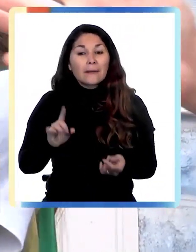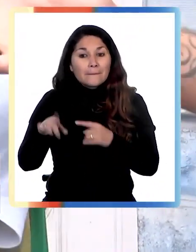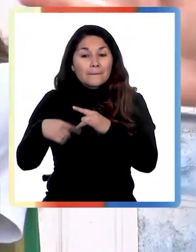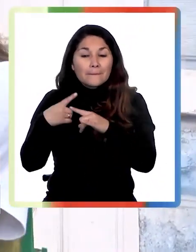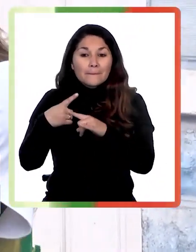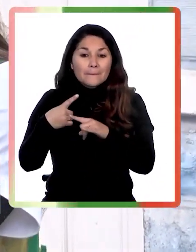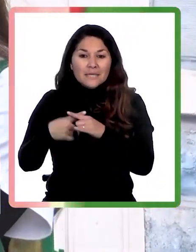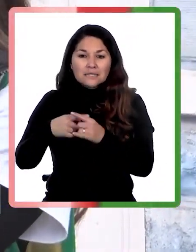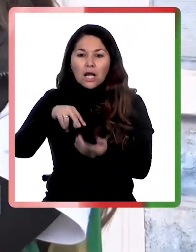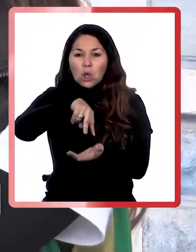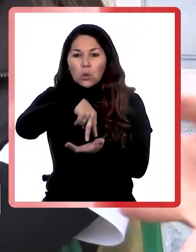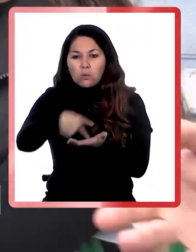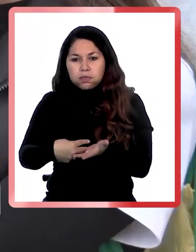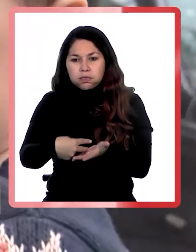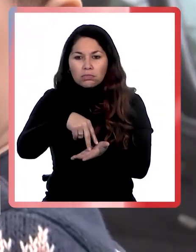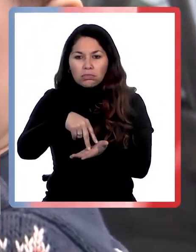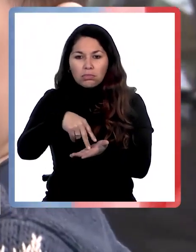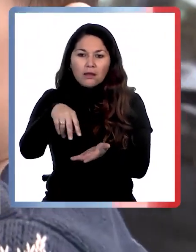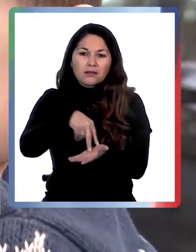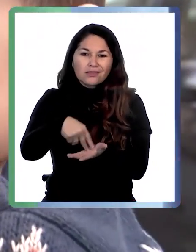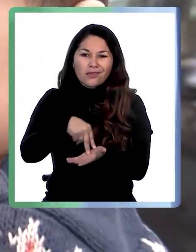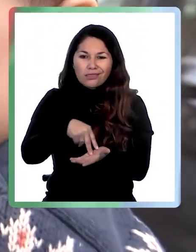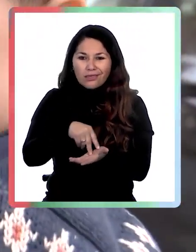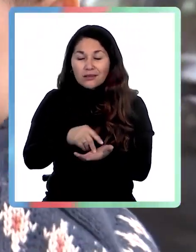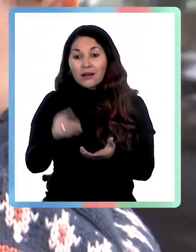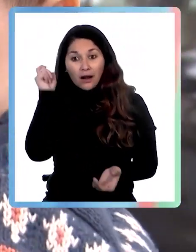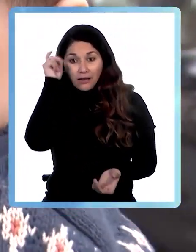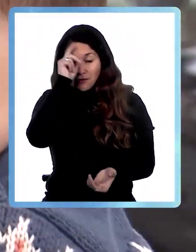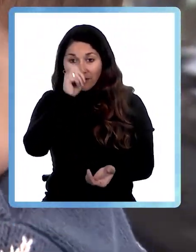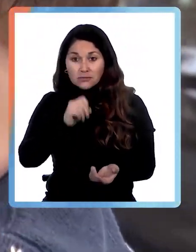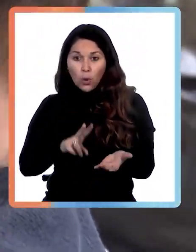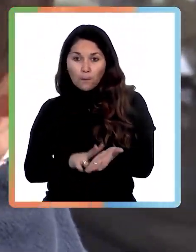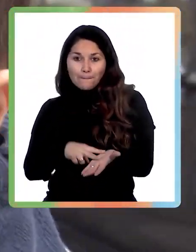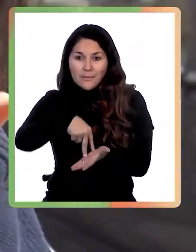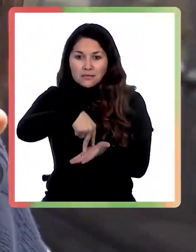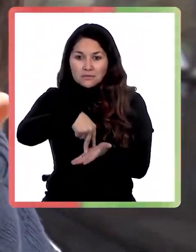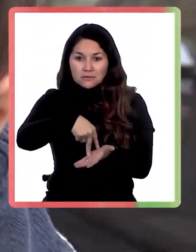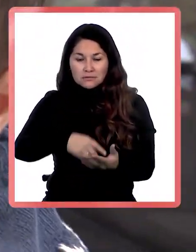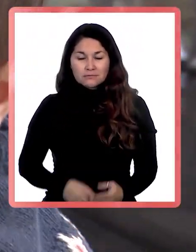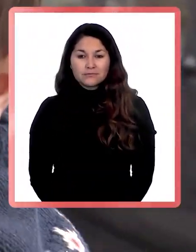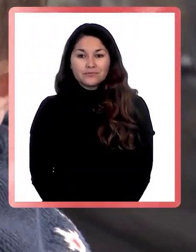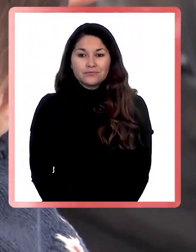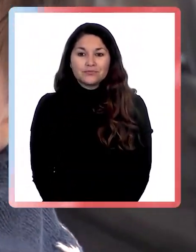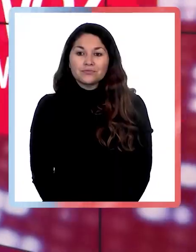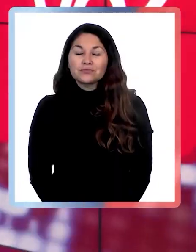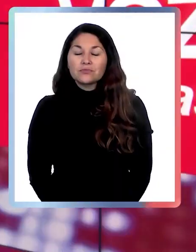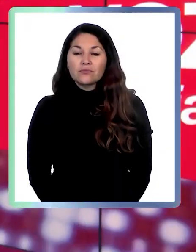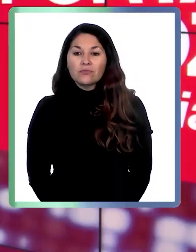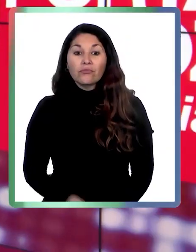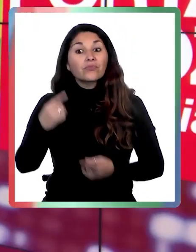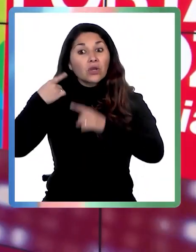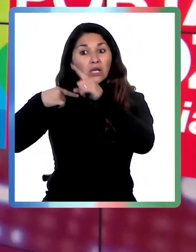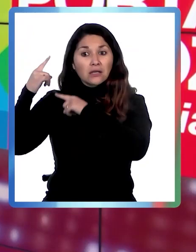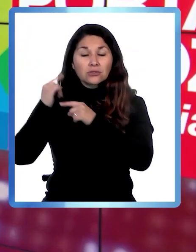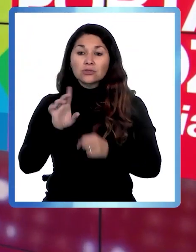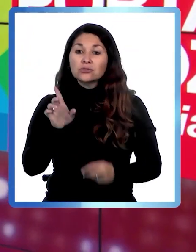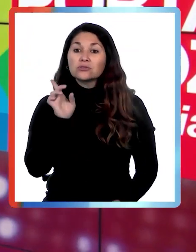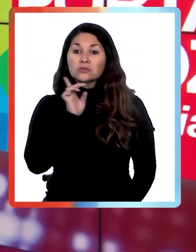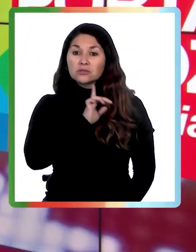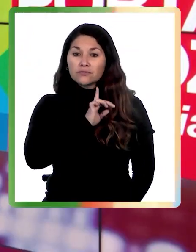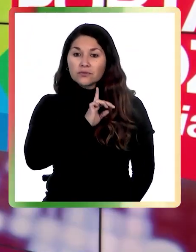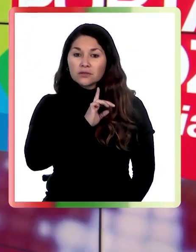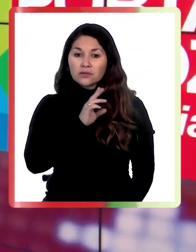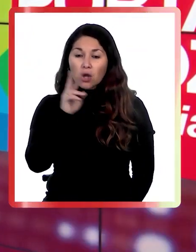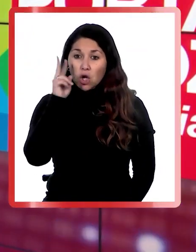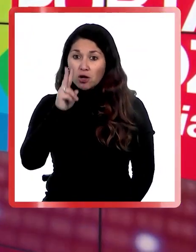síntomas como caídas frecuentes o dificultades para levantarse y con esta historia